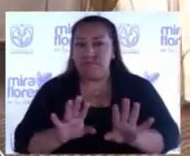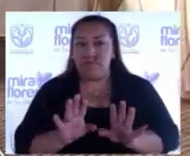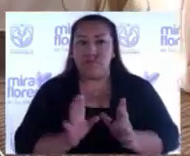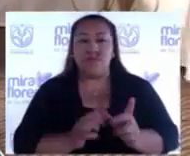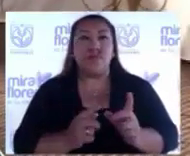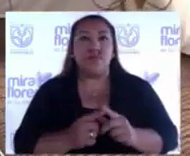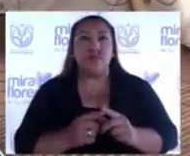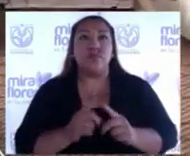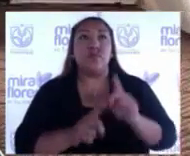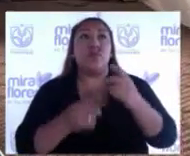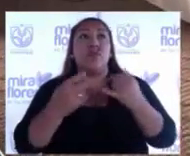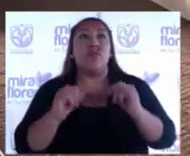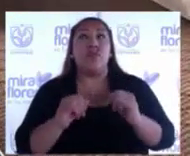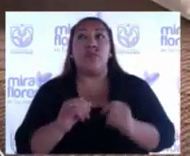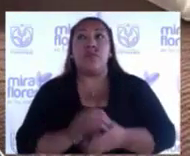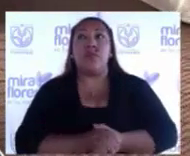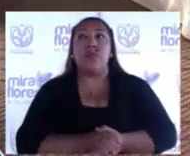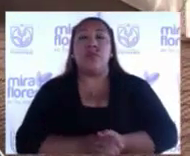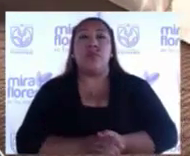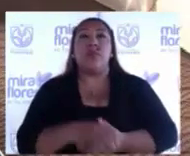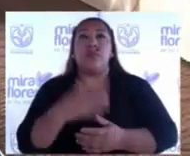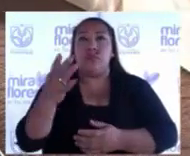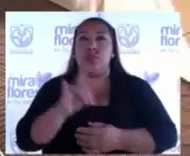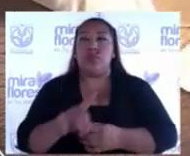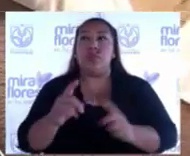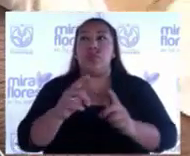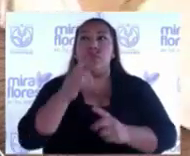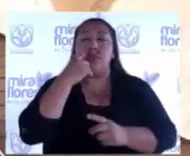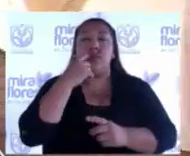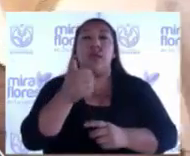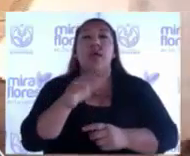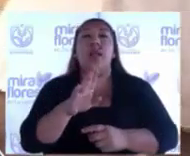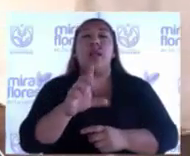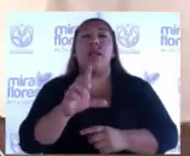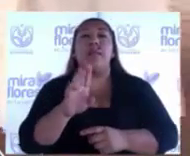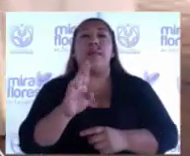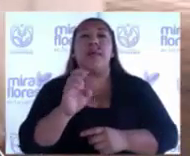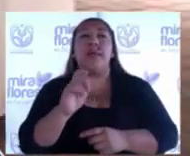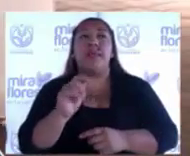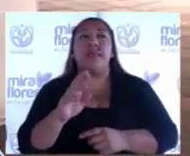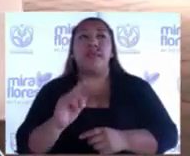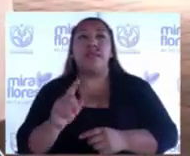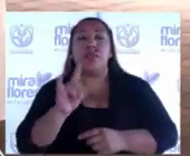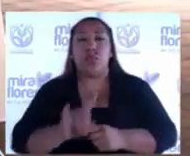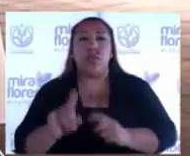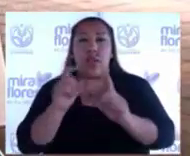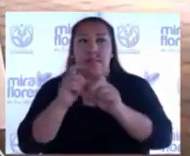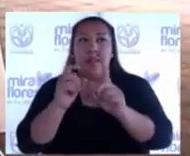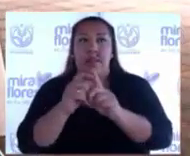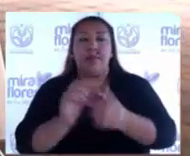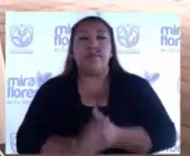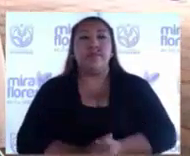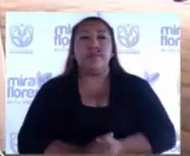lo hay, algún informe, ofrezco el uso de la palabra. Señor Albertis, tiene el uso de la palabra.